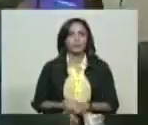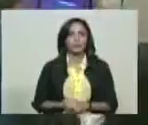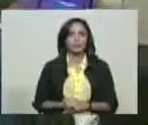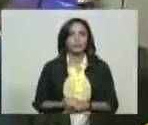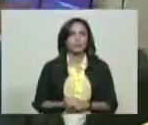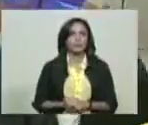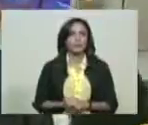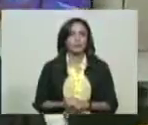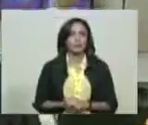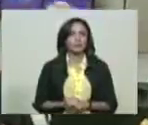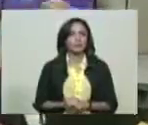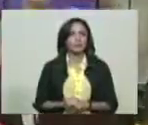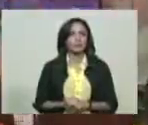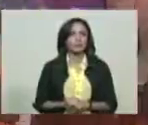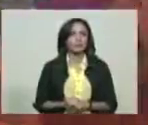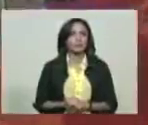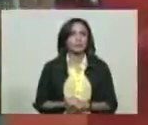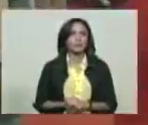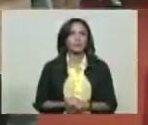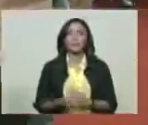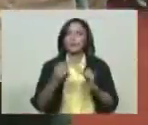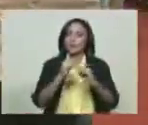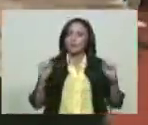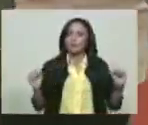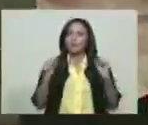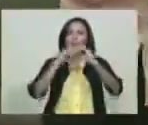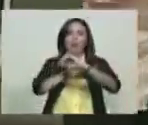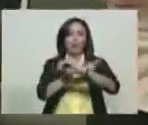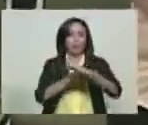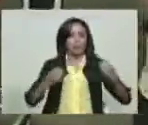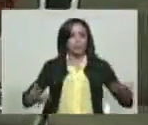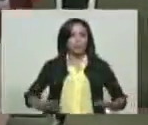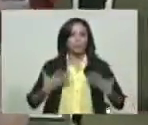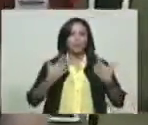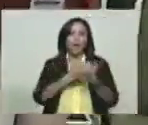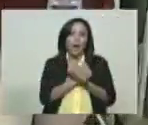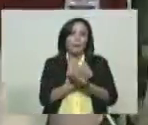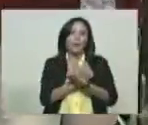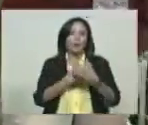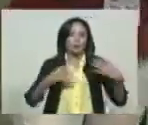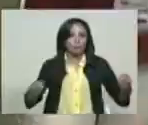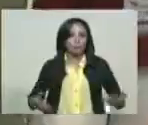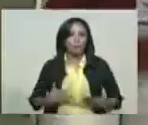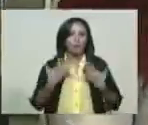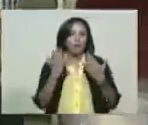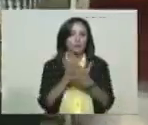usted es espíritu que anima esta es la fuerza que me anima es el amor que nos anima